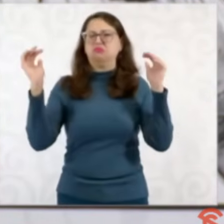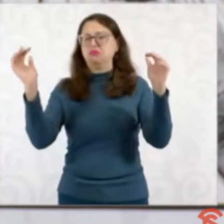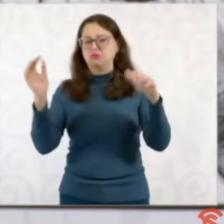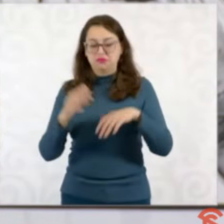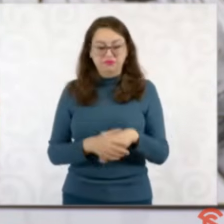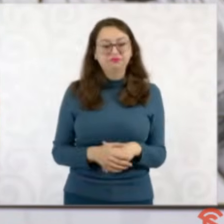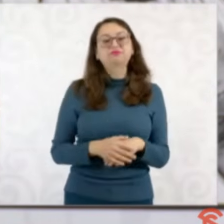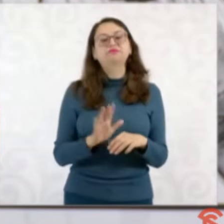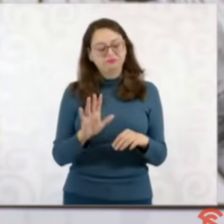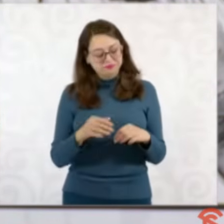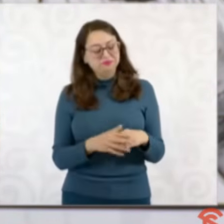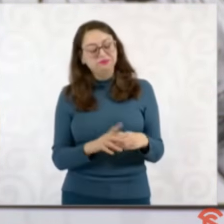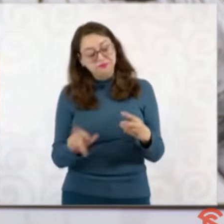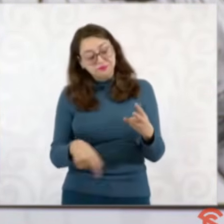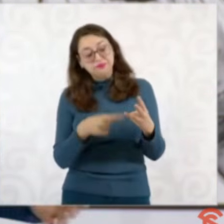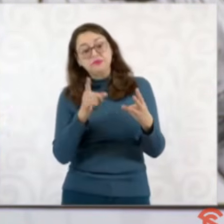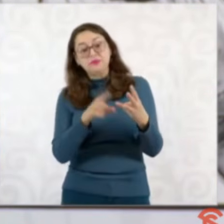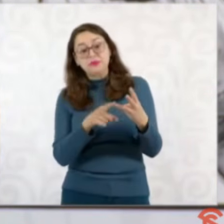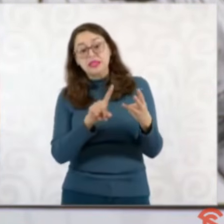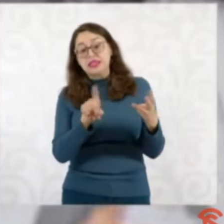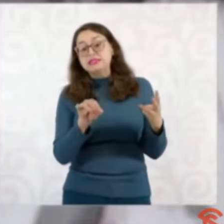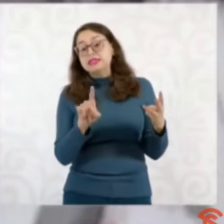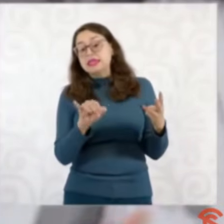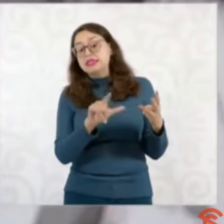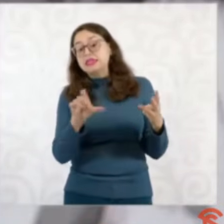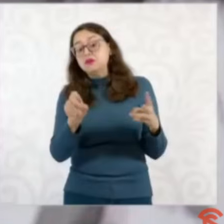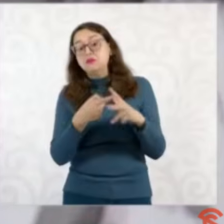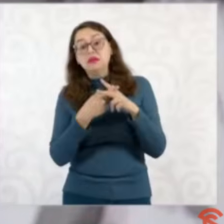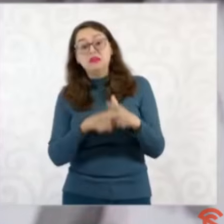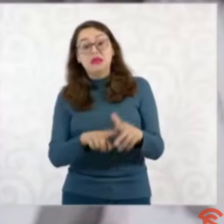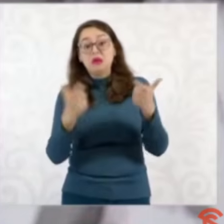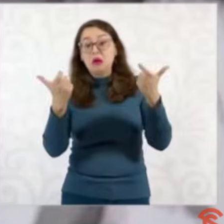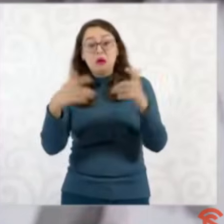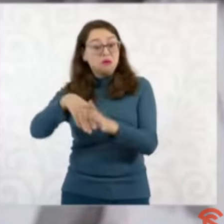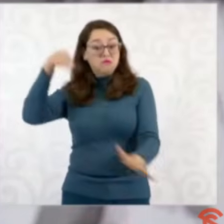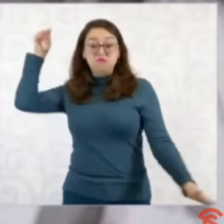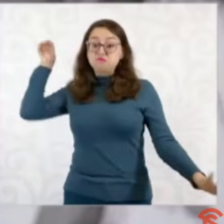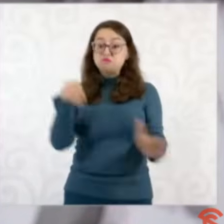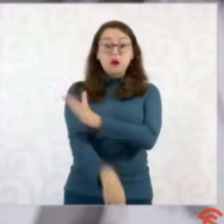¿Y qué pasa en 1994? Una crisis económica profunda.